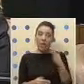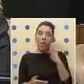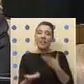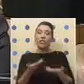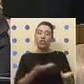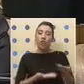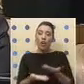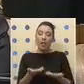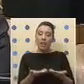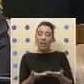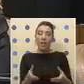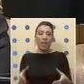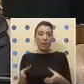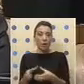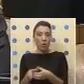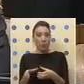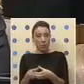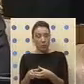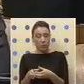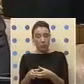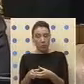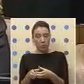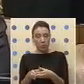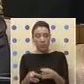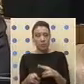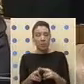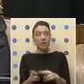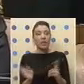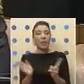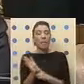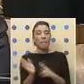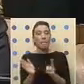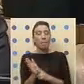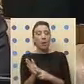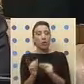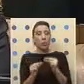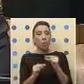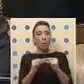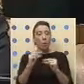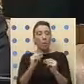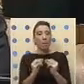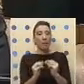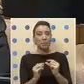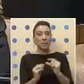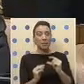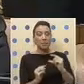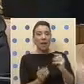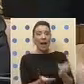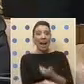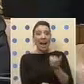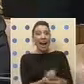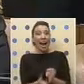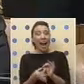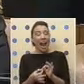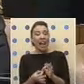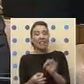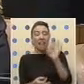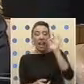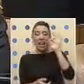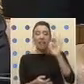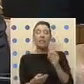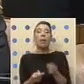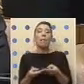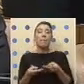a nivel colectivo en la fijación de impuestos progresivos a las ganancias y a la riqueza, que permite